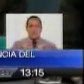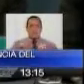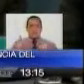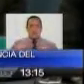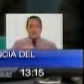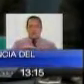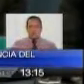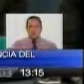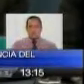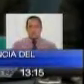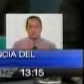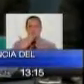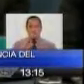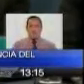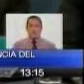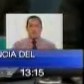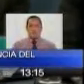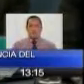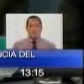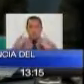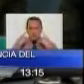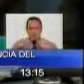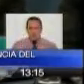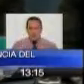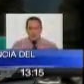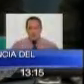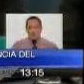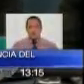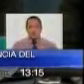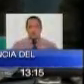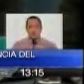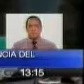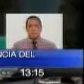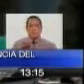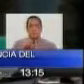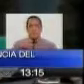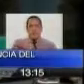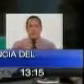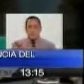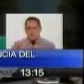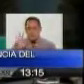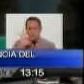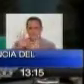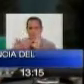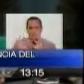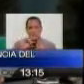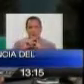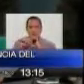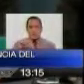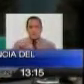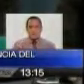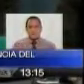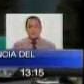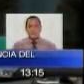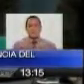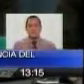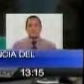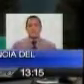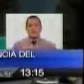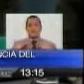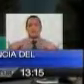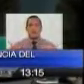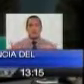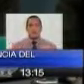groseramente, arbitrariamente un audio, poner frases, sacar palabras y de esta manera